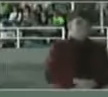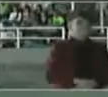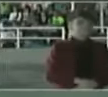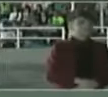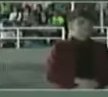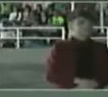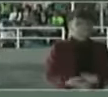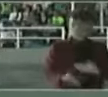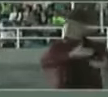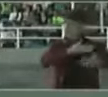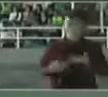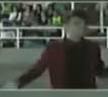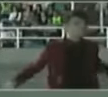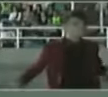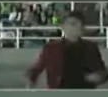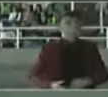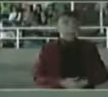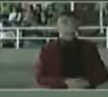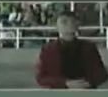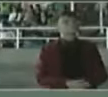cueste lo que cueste.